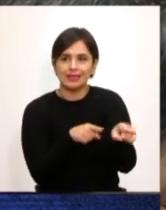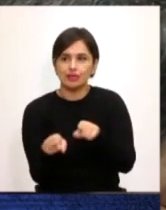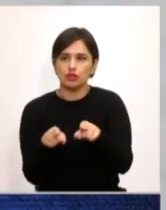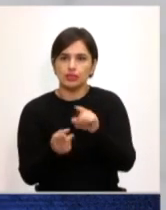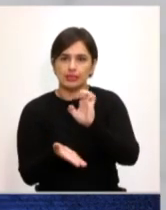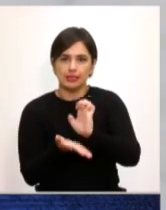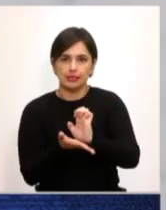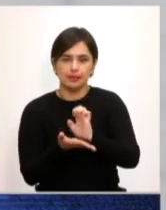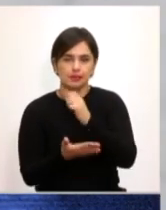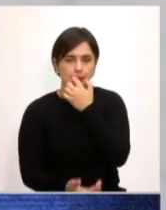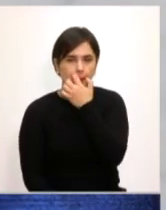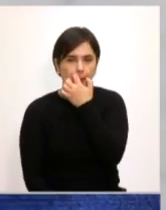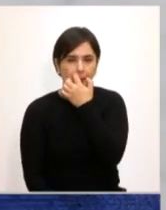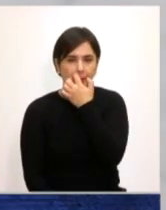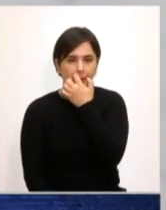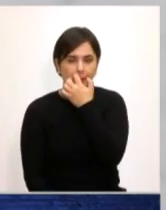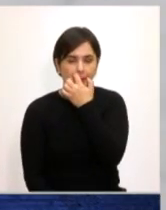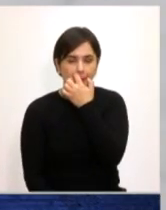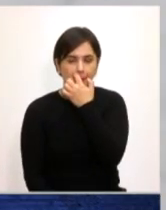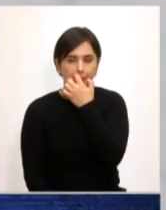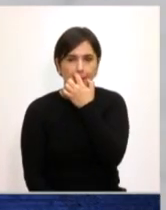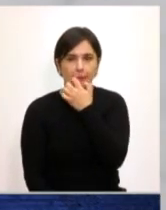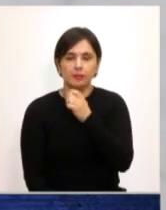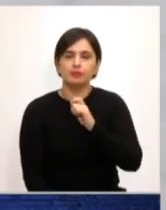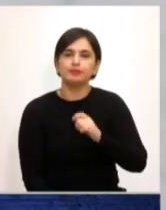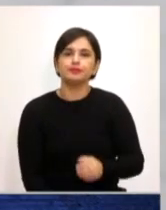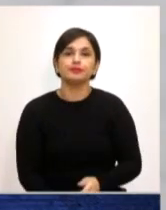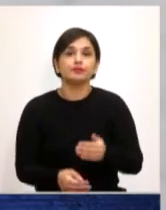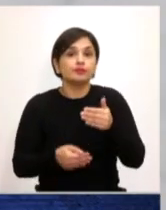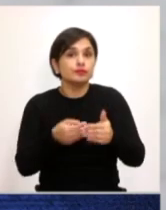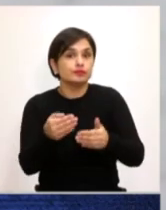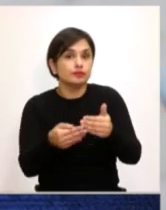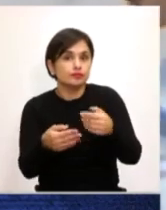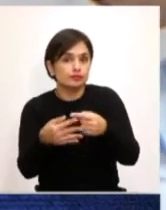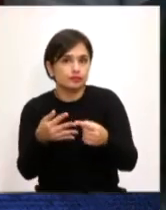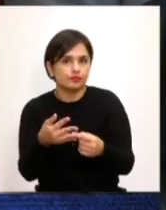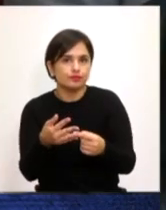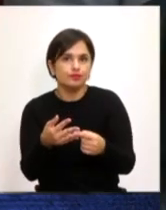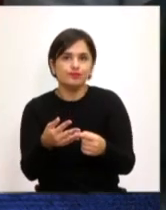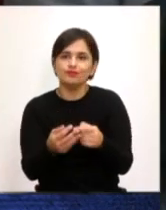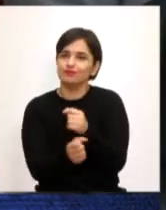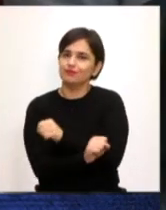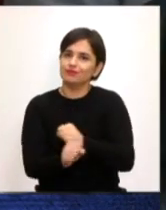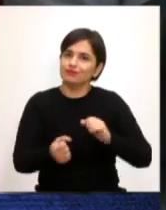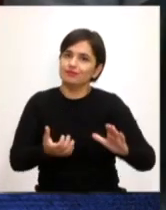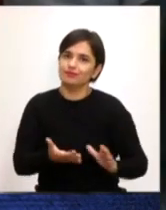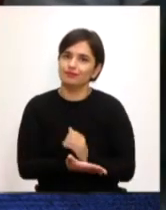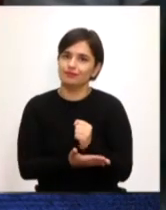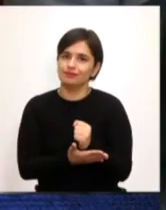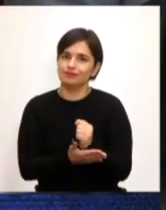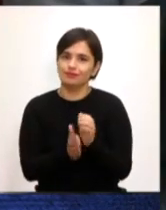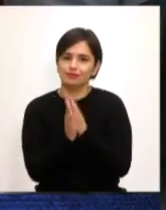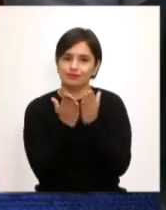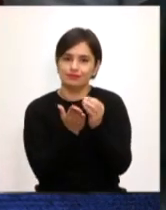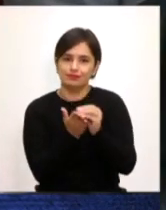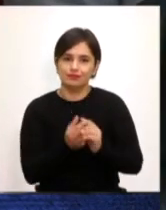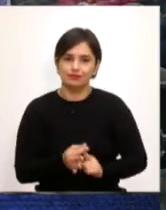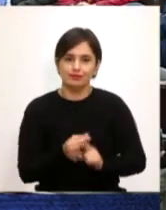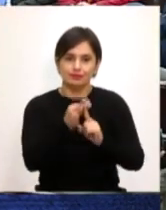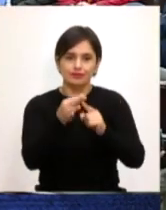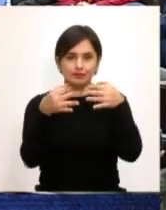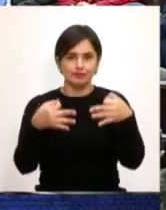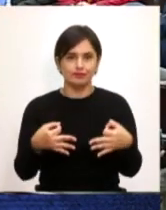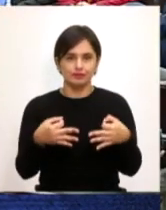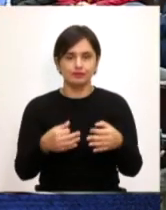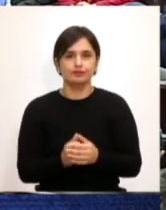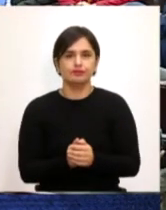Estado. Estos significativos avances no habrían sido posibles sin la agenda priorizada de seguridad,